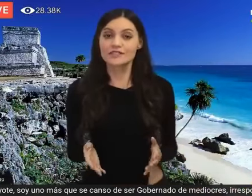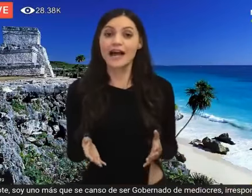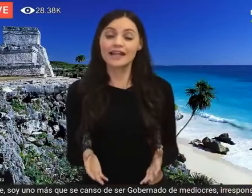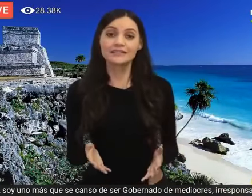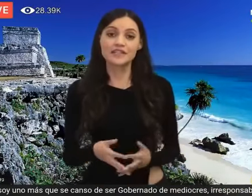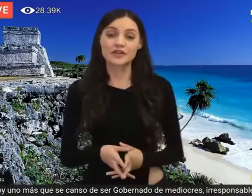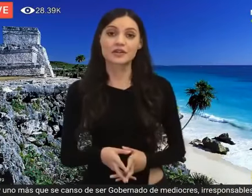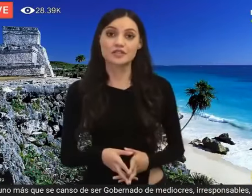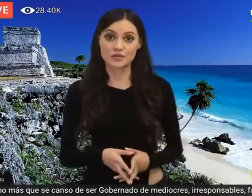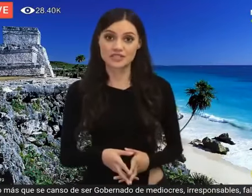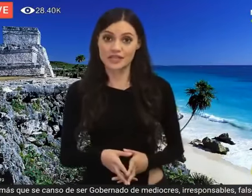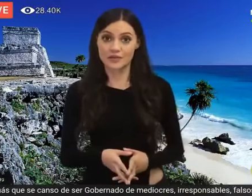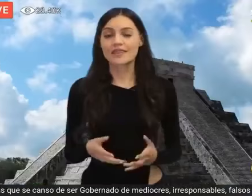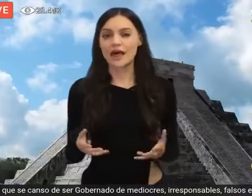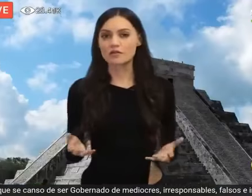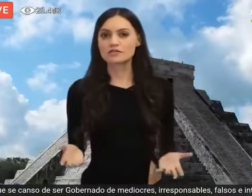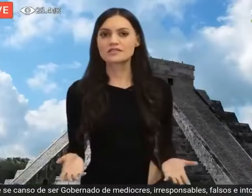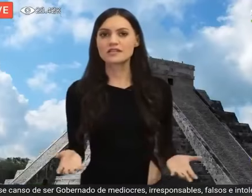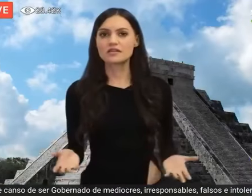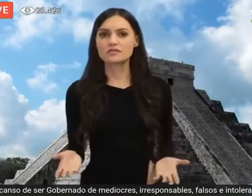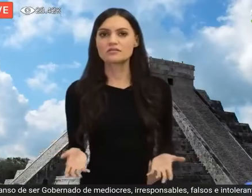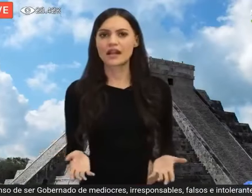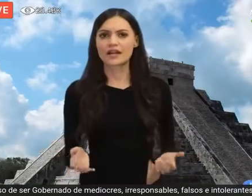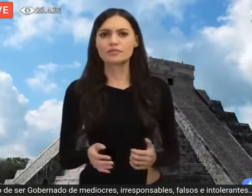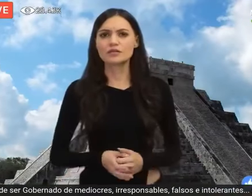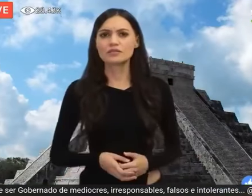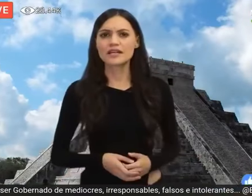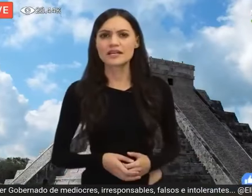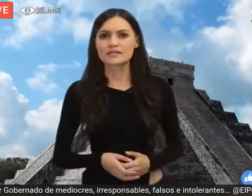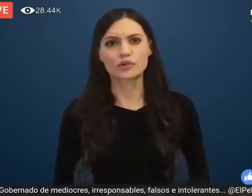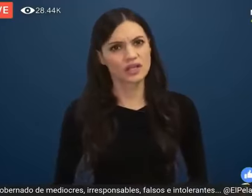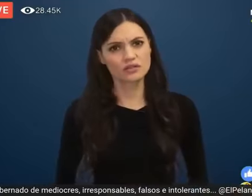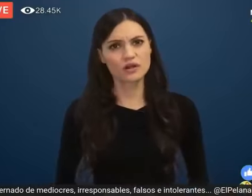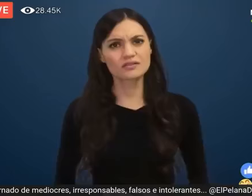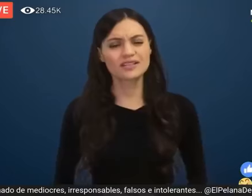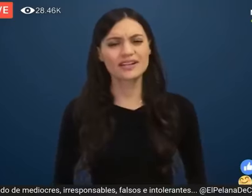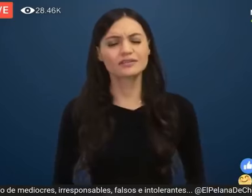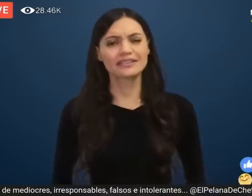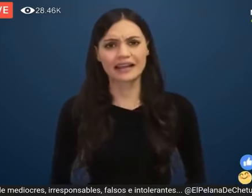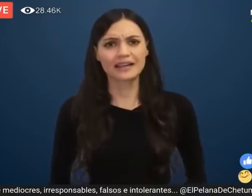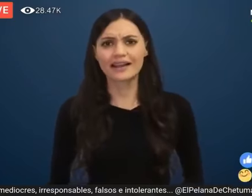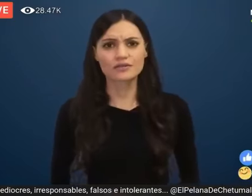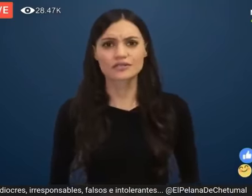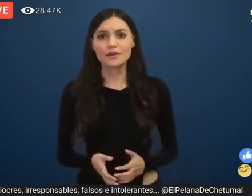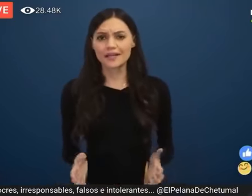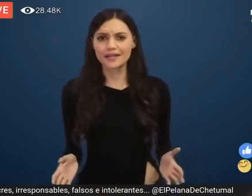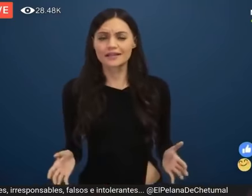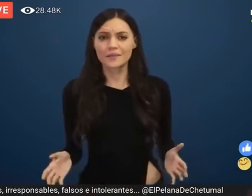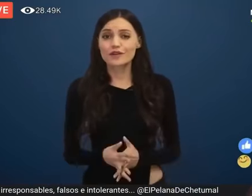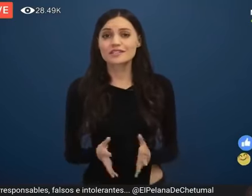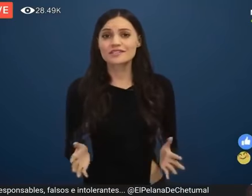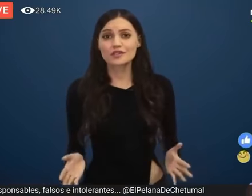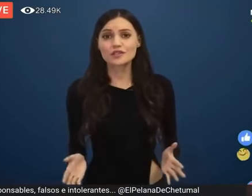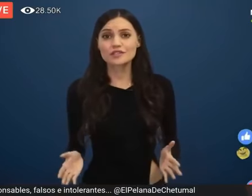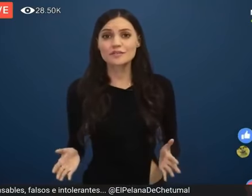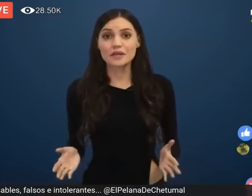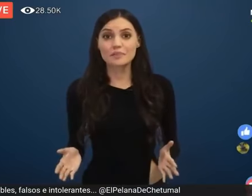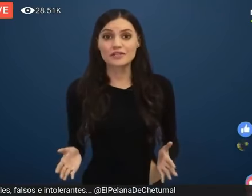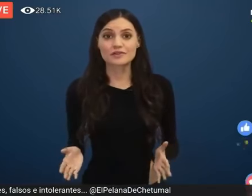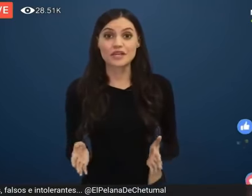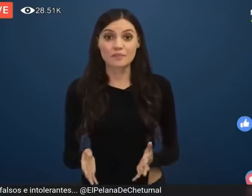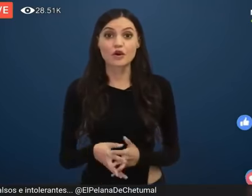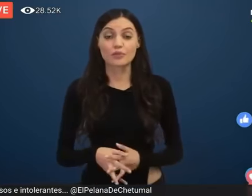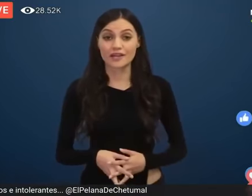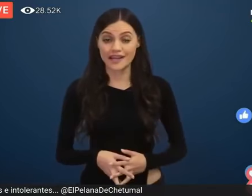casi todos al interior del mismo estado. Dado los destinos, la gran pregunta es ¿por qué los vuelos salieron tan caros? Imagínate, los 311